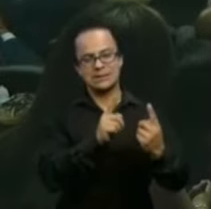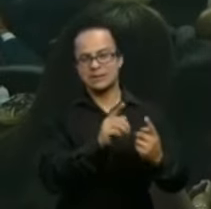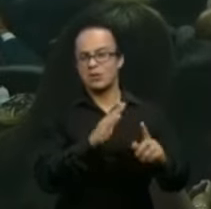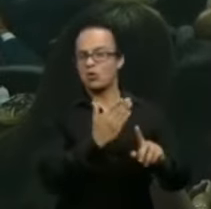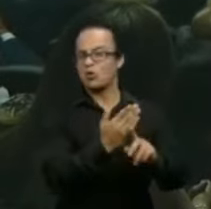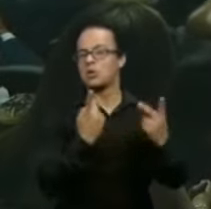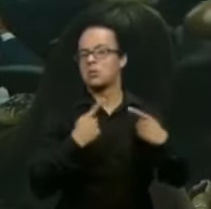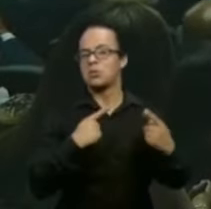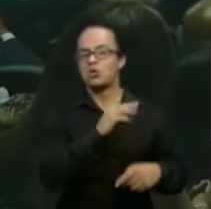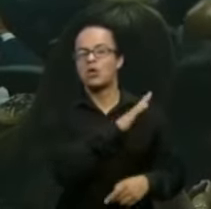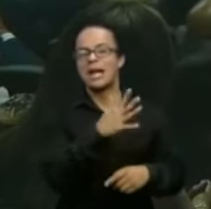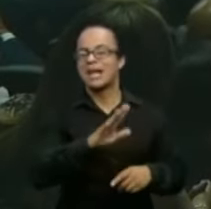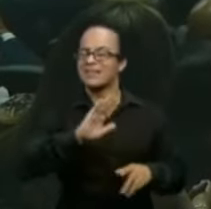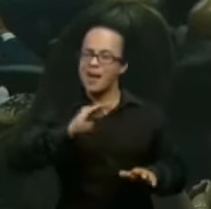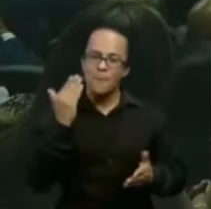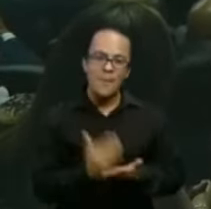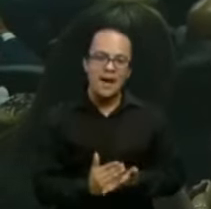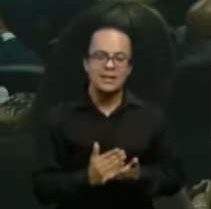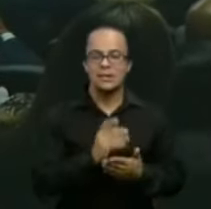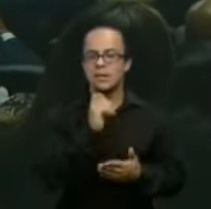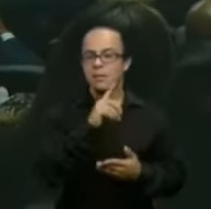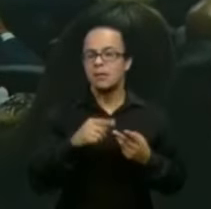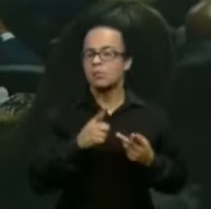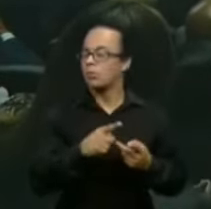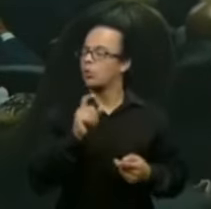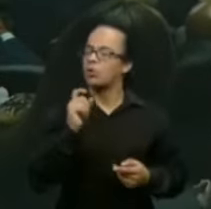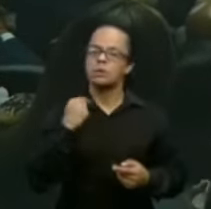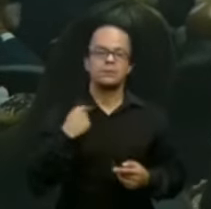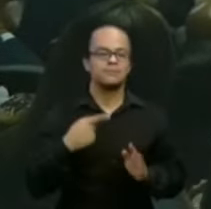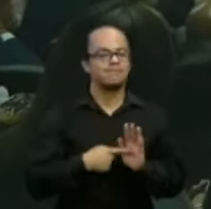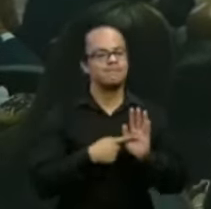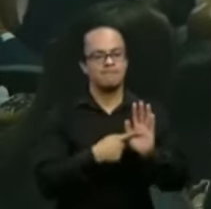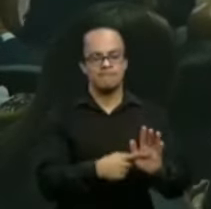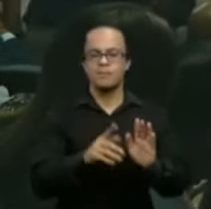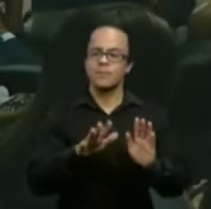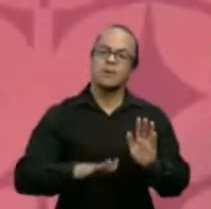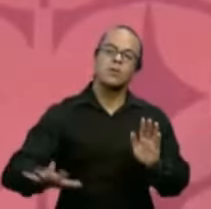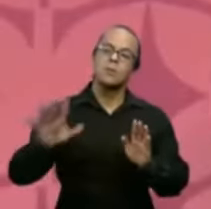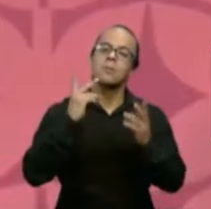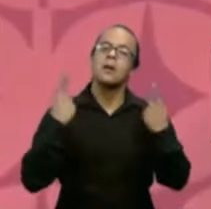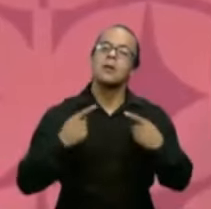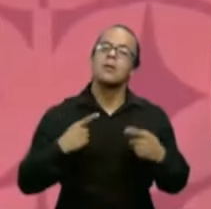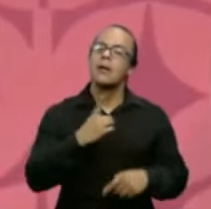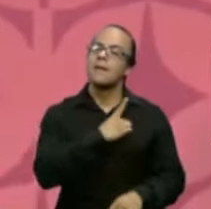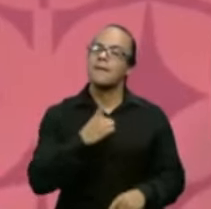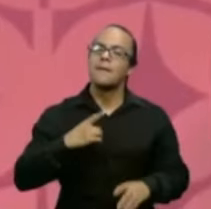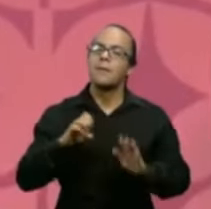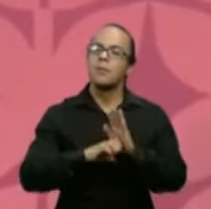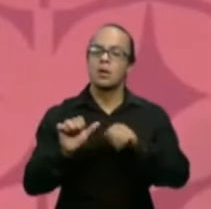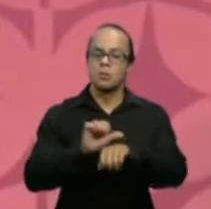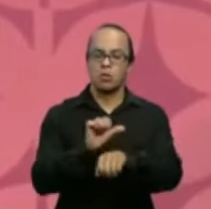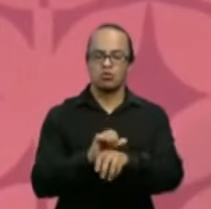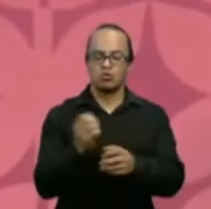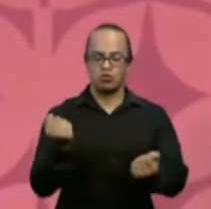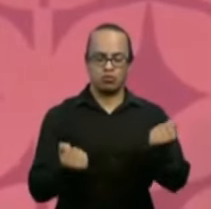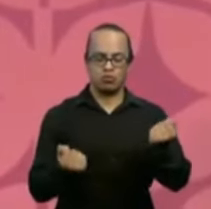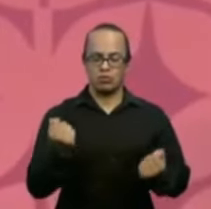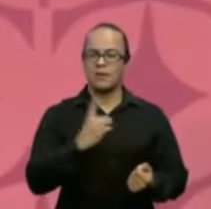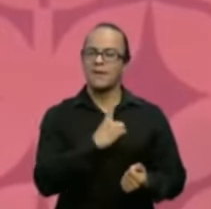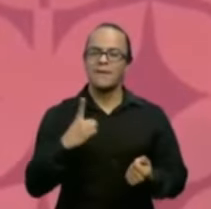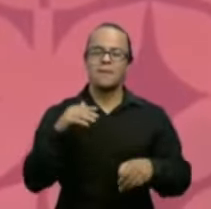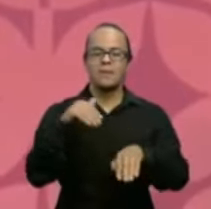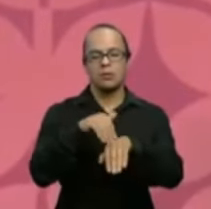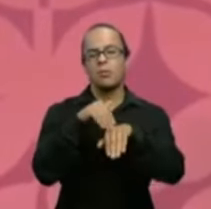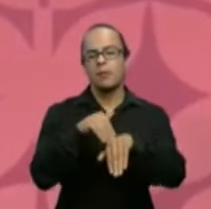del ciudadano. Y a la vez también, insisto, solicito a los ciudadanos que manejen sus vehículos, que cumplan con